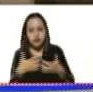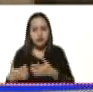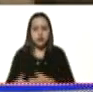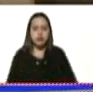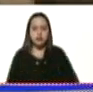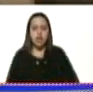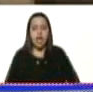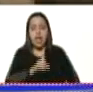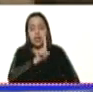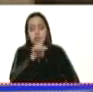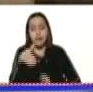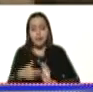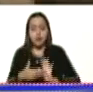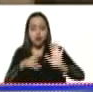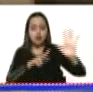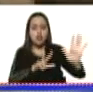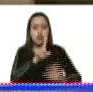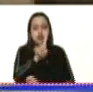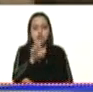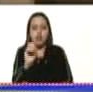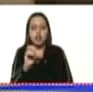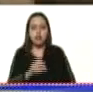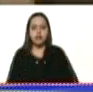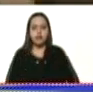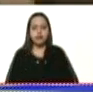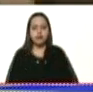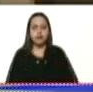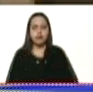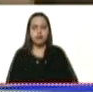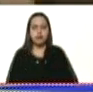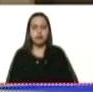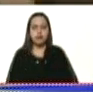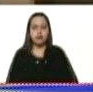de 1810 en adelante,